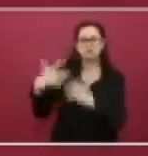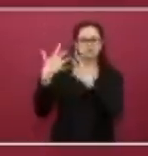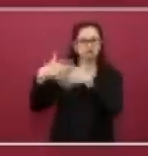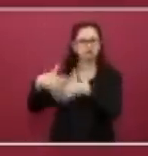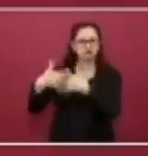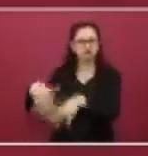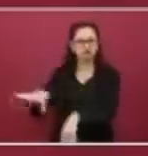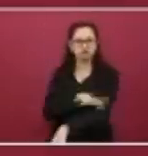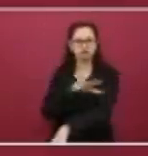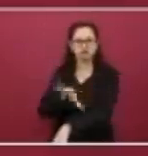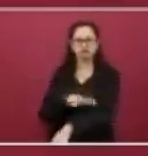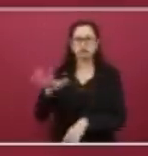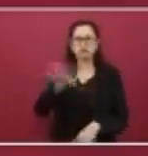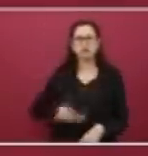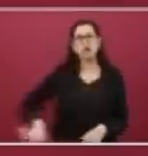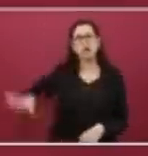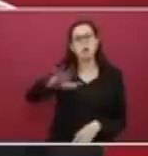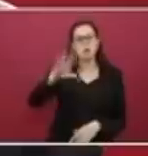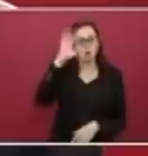morelos